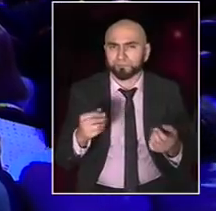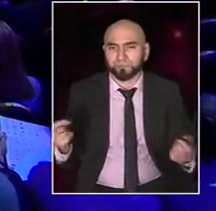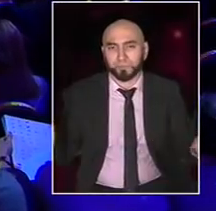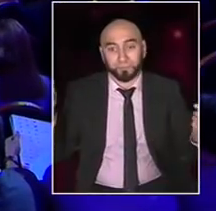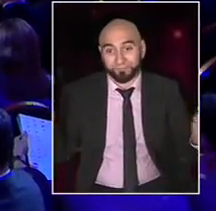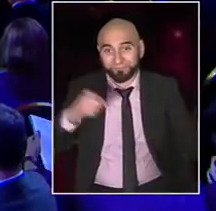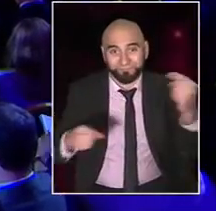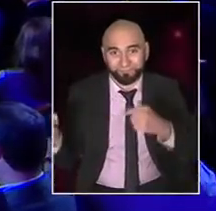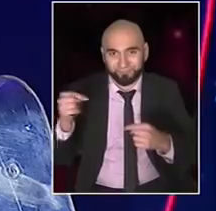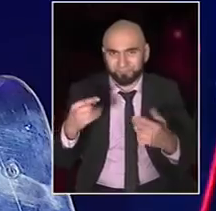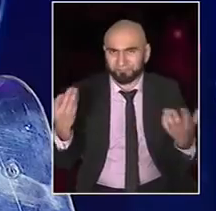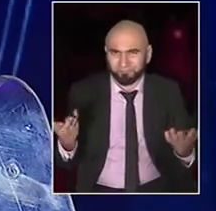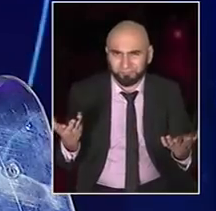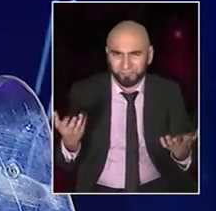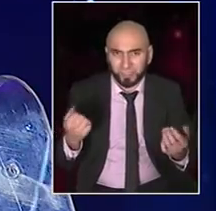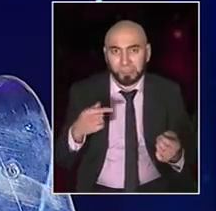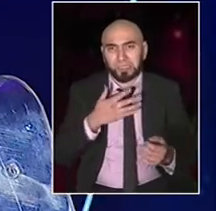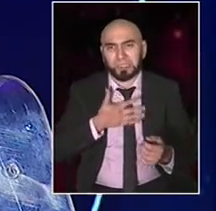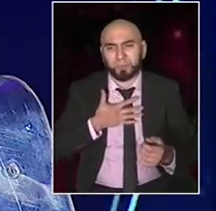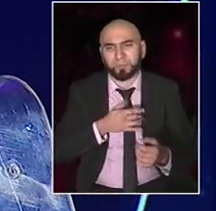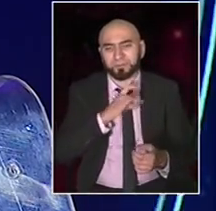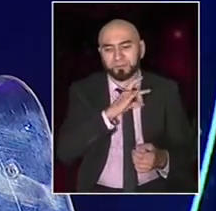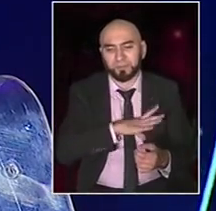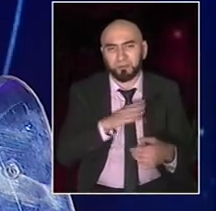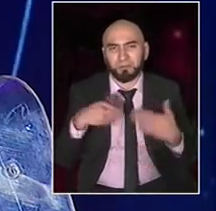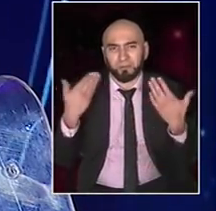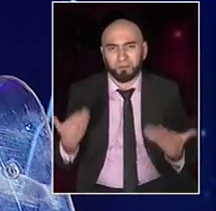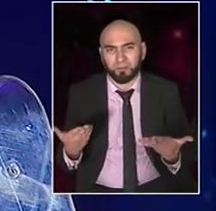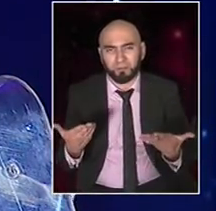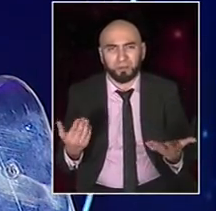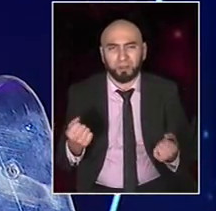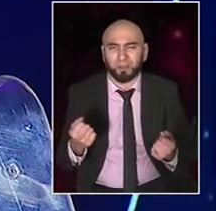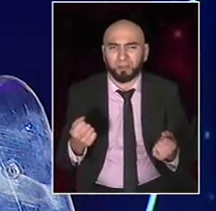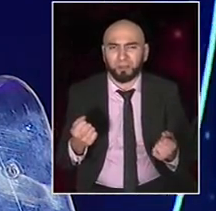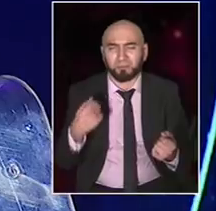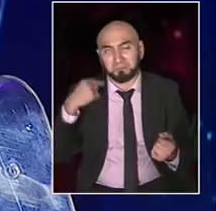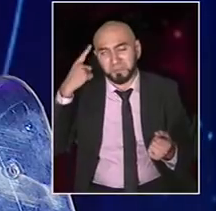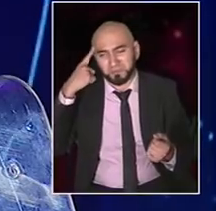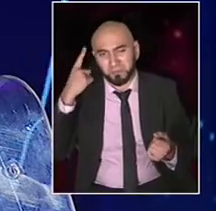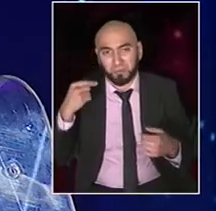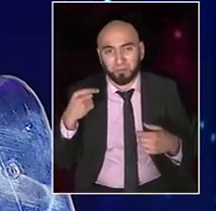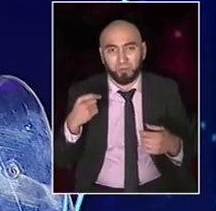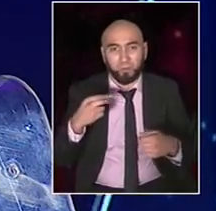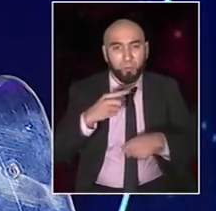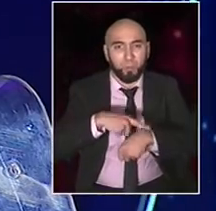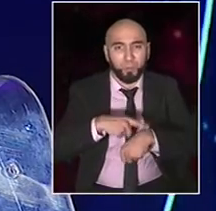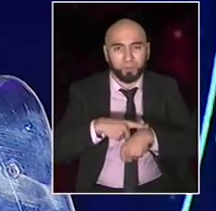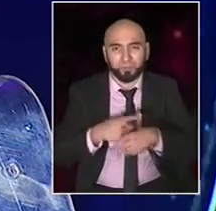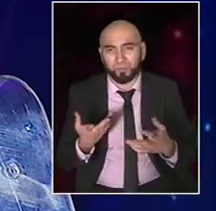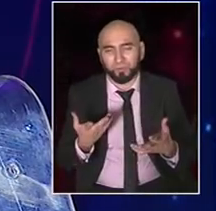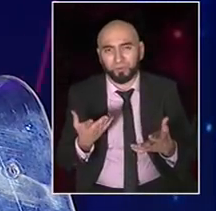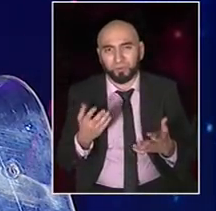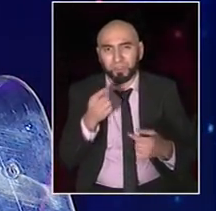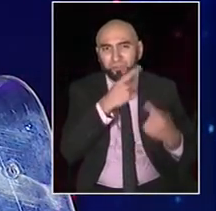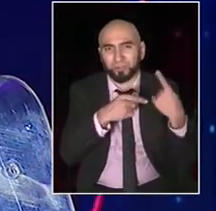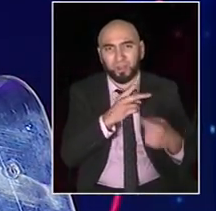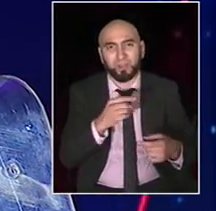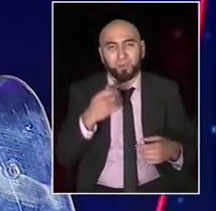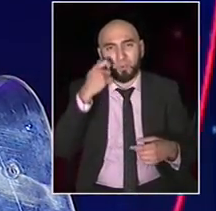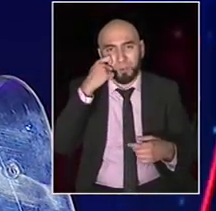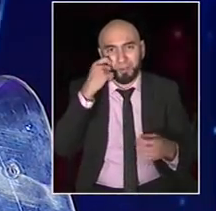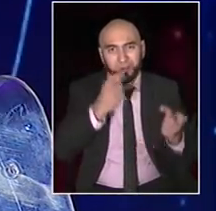que Chile en esta era, yo creo que no ha habido un momento en la historia de la humanidad que se necesite más pensamiento, que